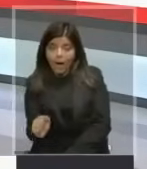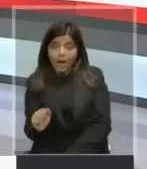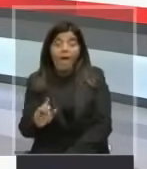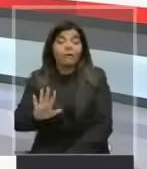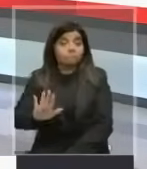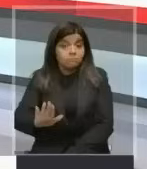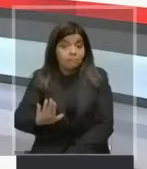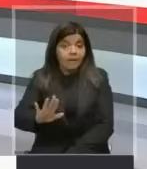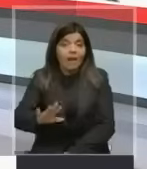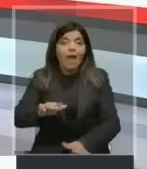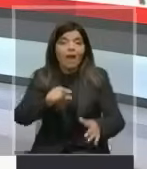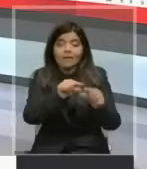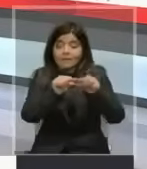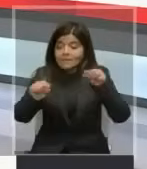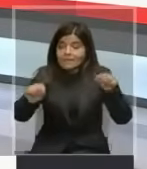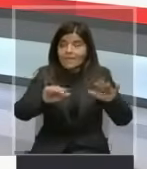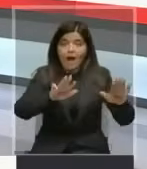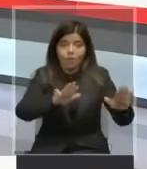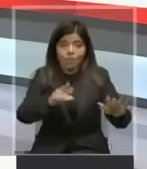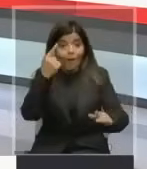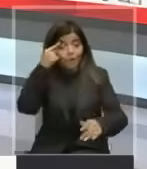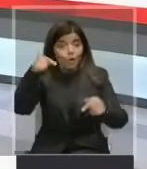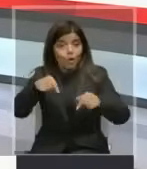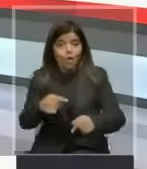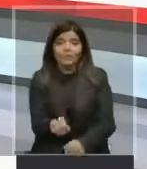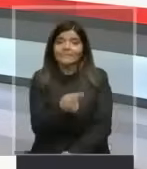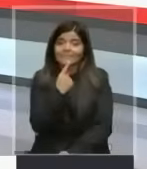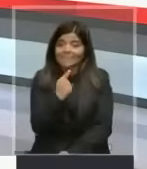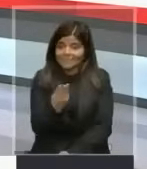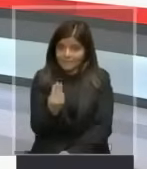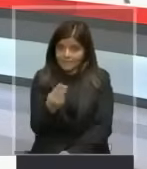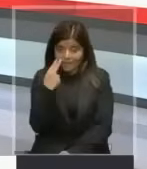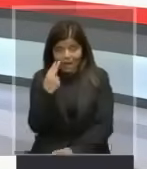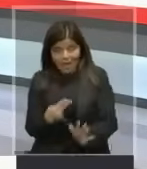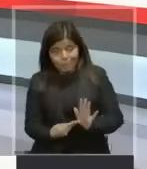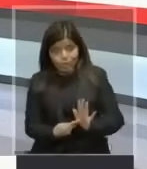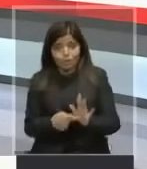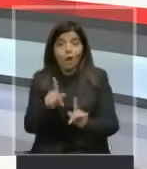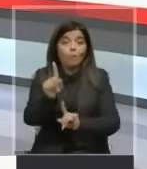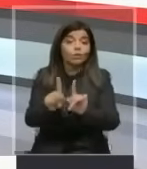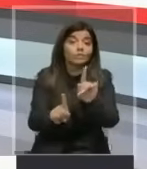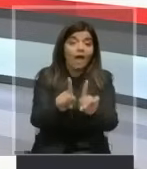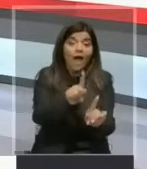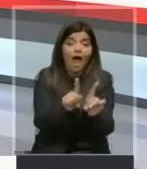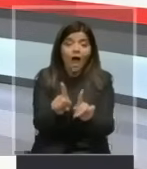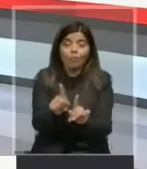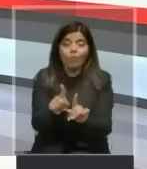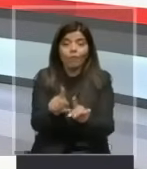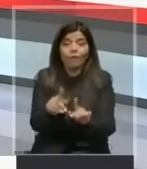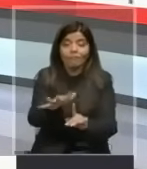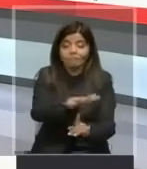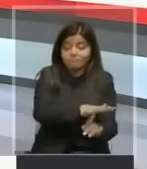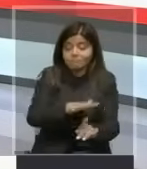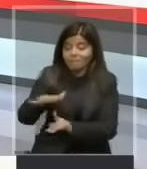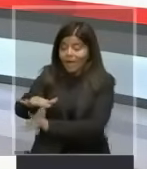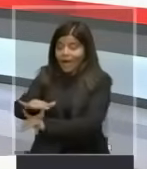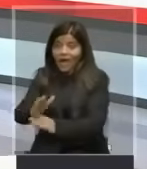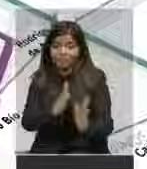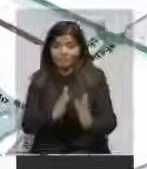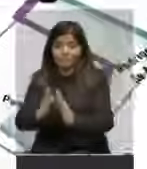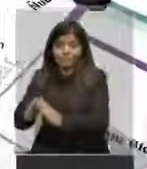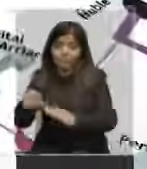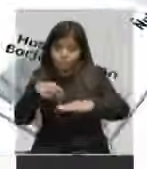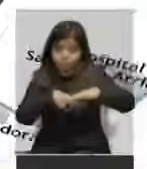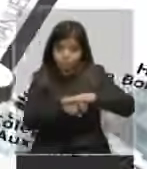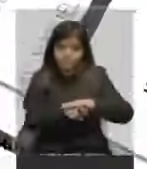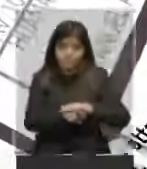Pero hoy, aquí en exclusiva en Tele13, les mostramos cómo serán algunas de sus estaciones. Veamos.